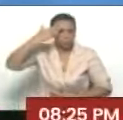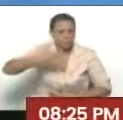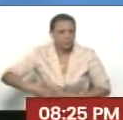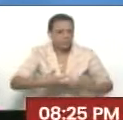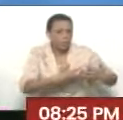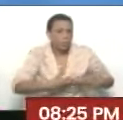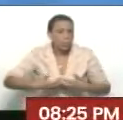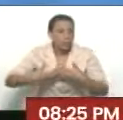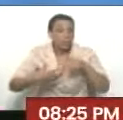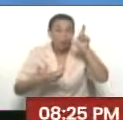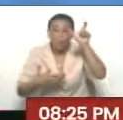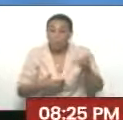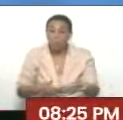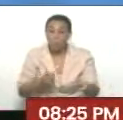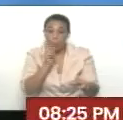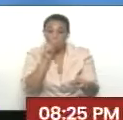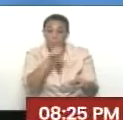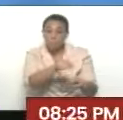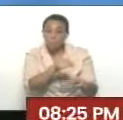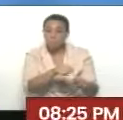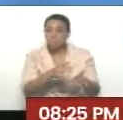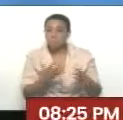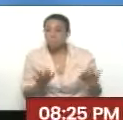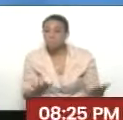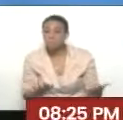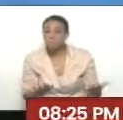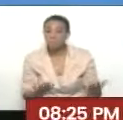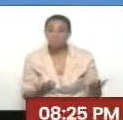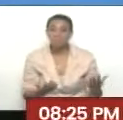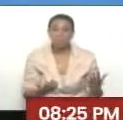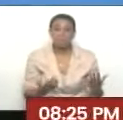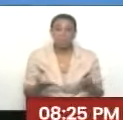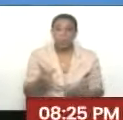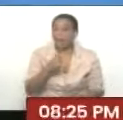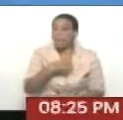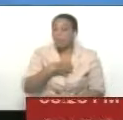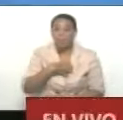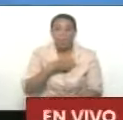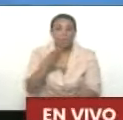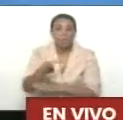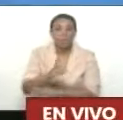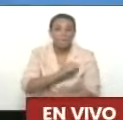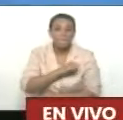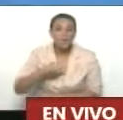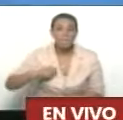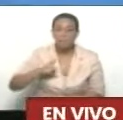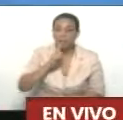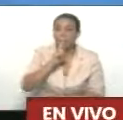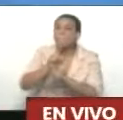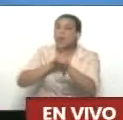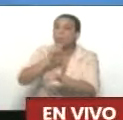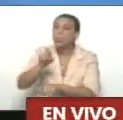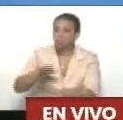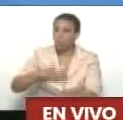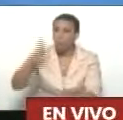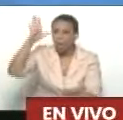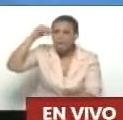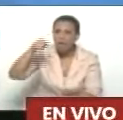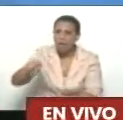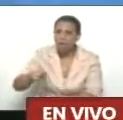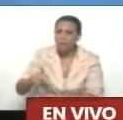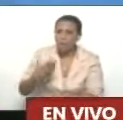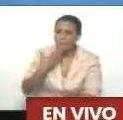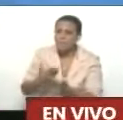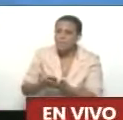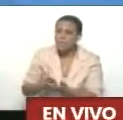Él es una persona que no va ni al baño sin consultar con la embajada gringa. No lo digo yo,